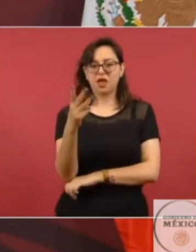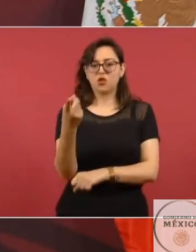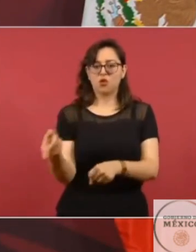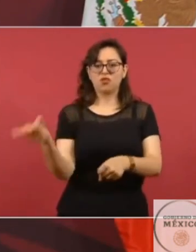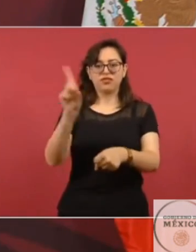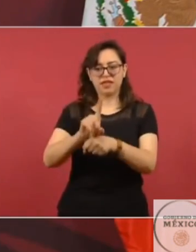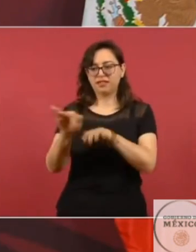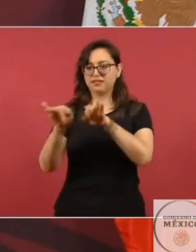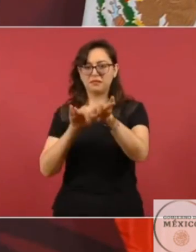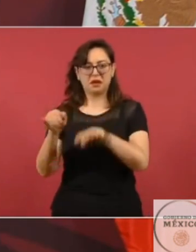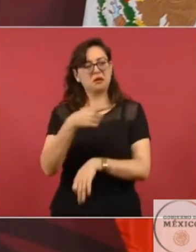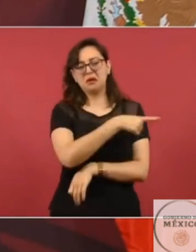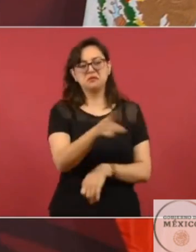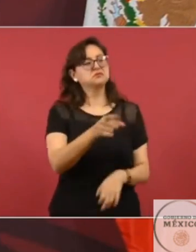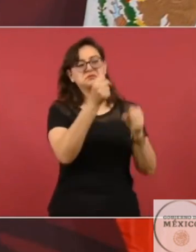ellos no asisten